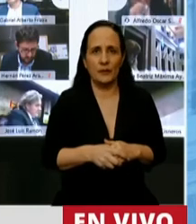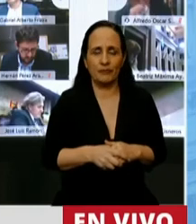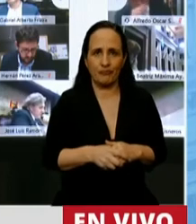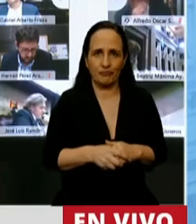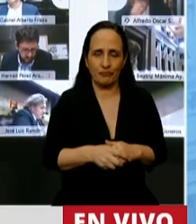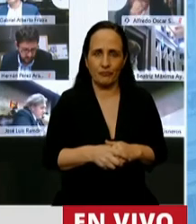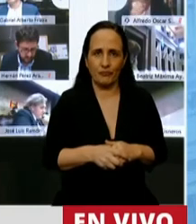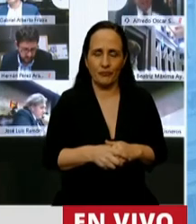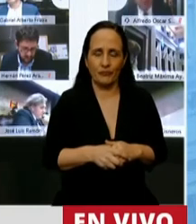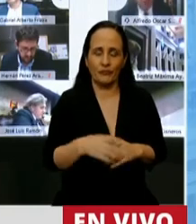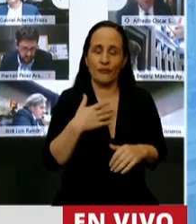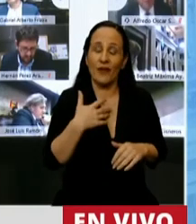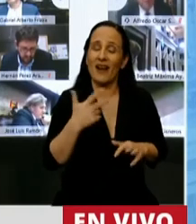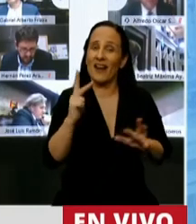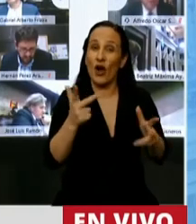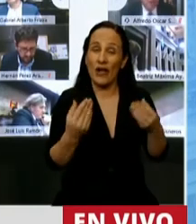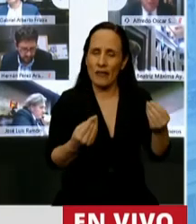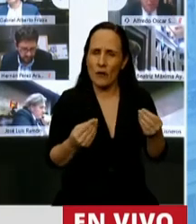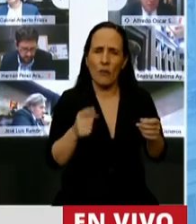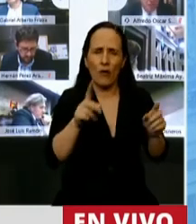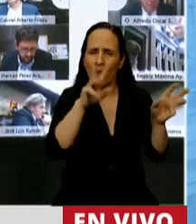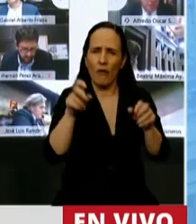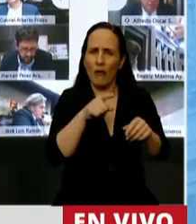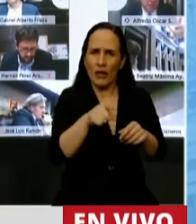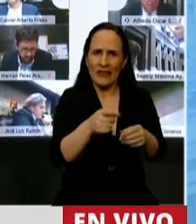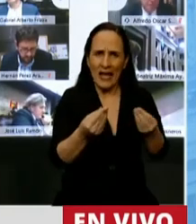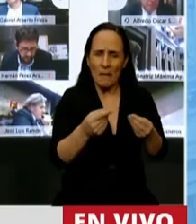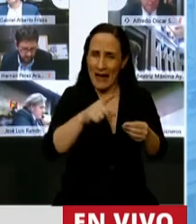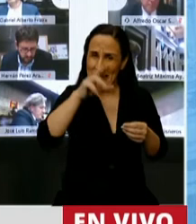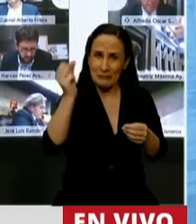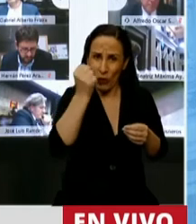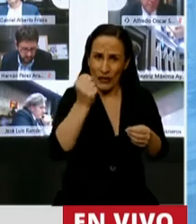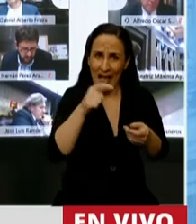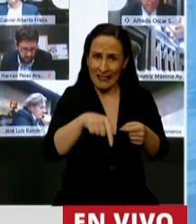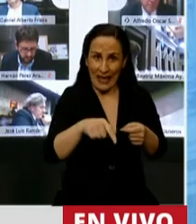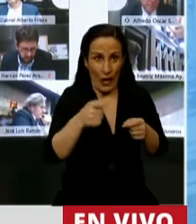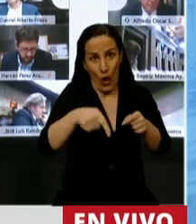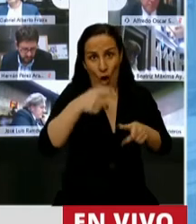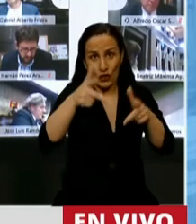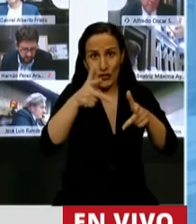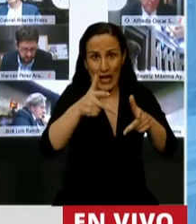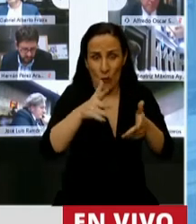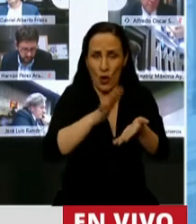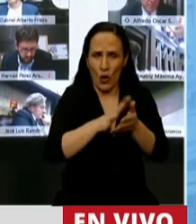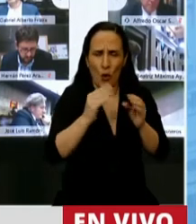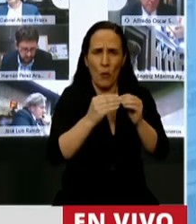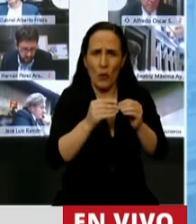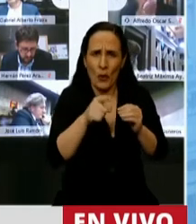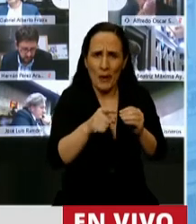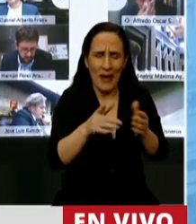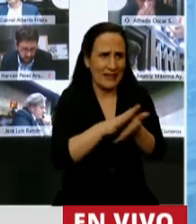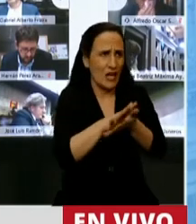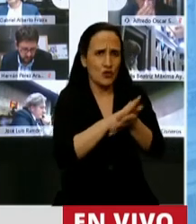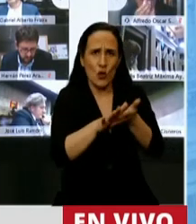Esta crisis, a lo que digo que se agrega el bimonetarismo, que me parece muy importante que se haya puesto sobre la mesa como una problemática a solucionar